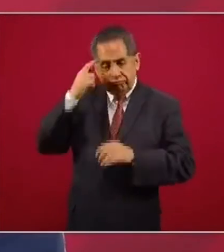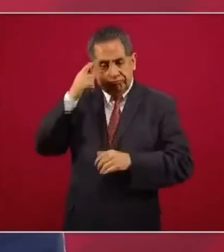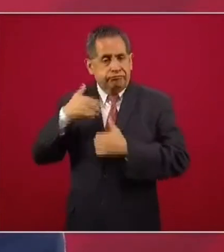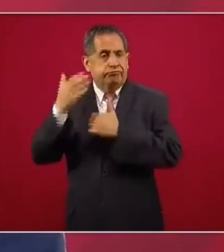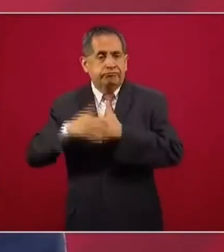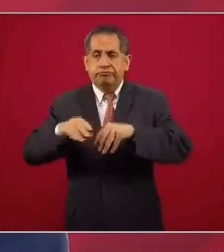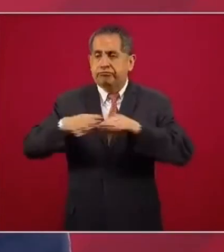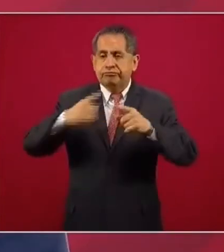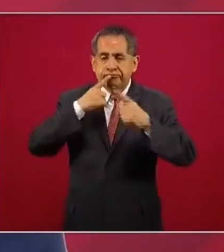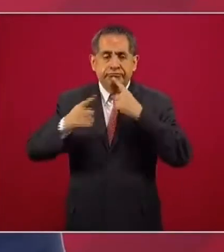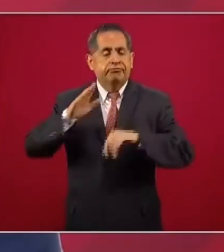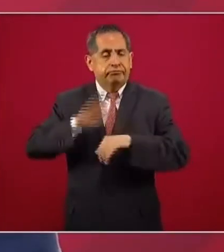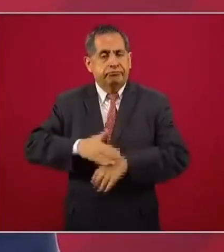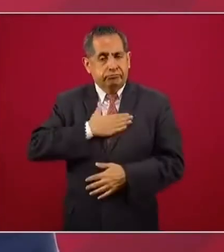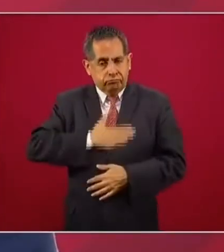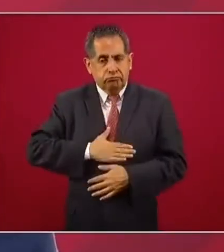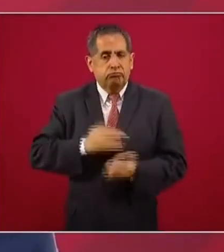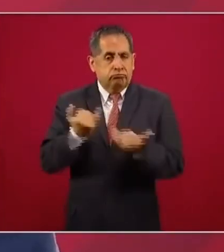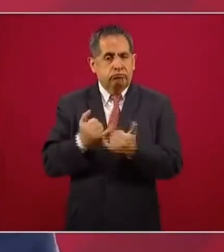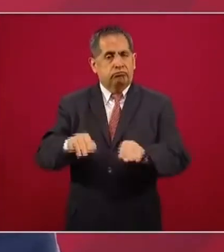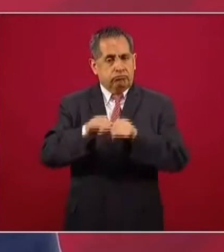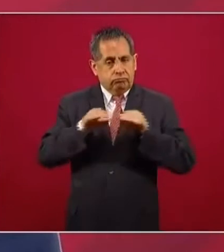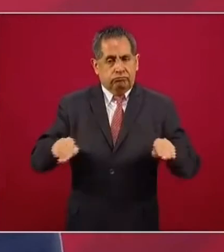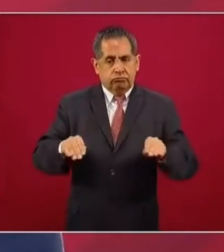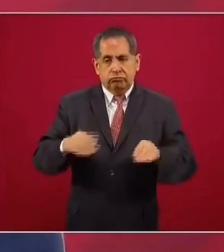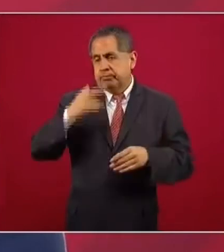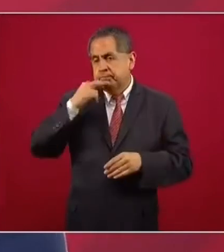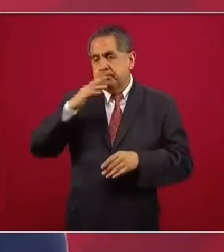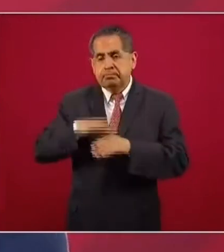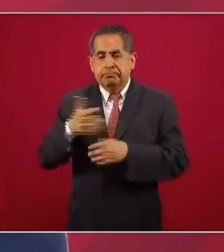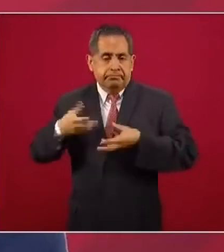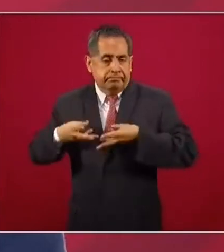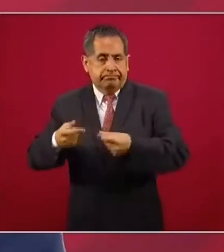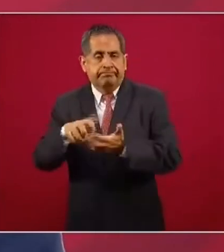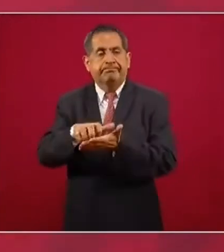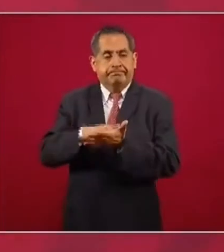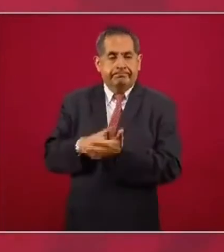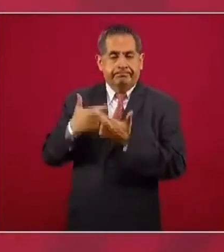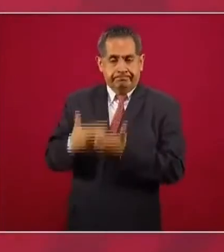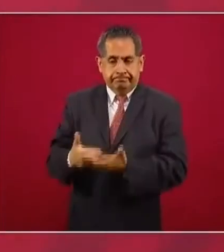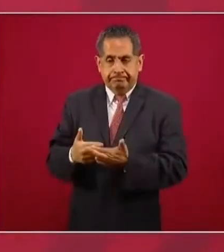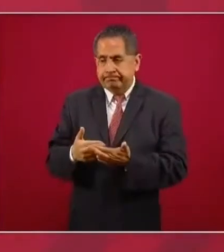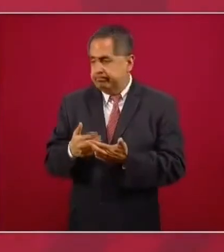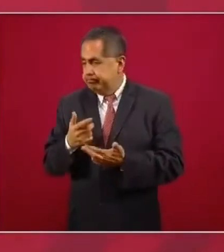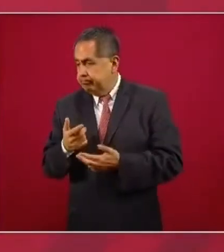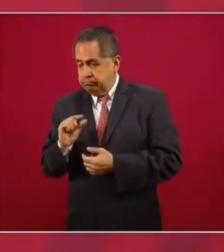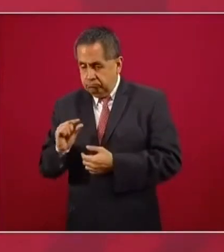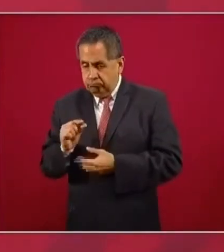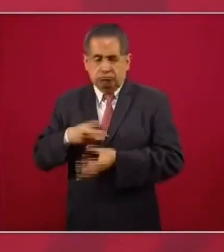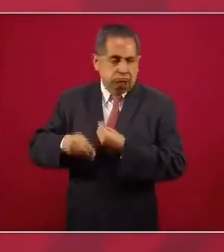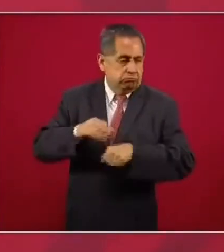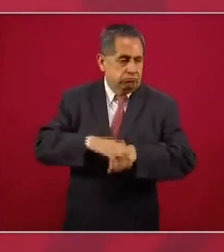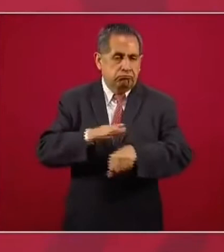gestión pública más justa y equitativa, con mejor rentabilidad del gasto, hacer más con